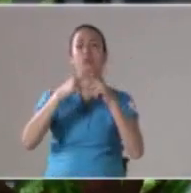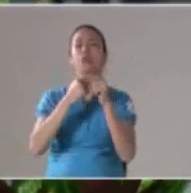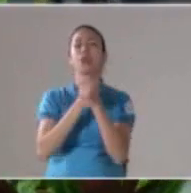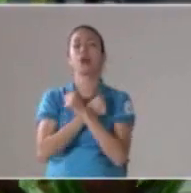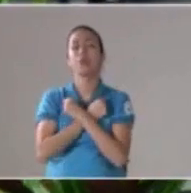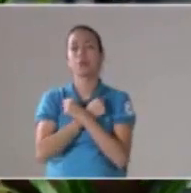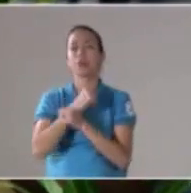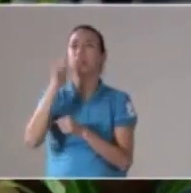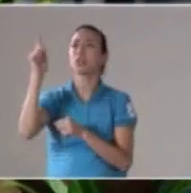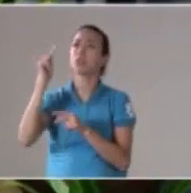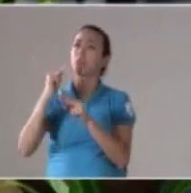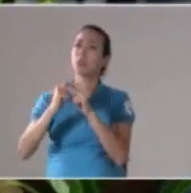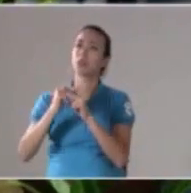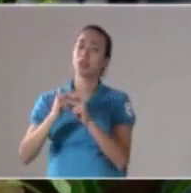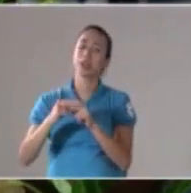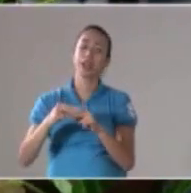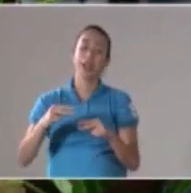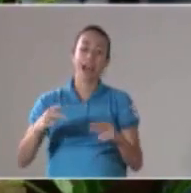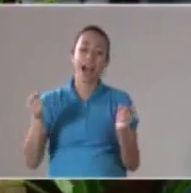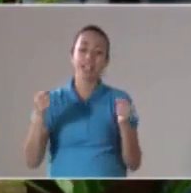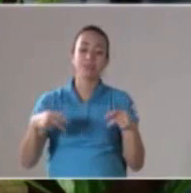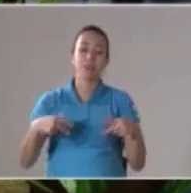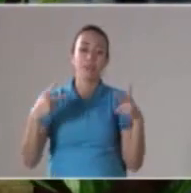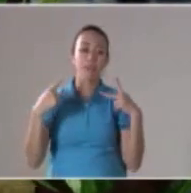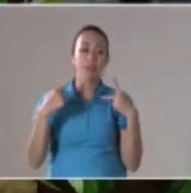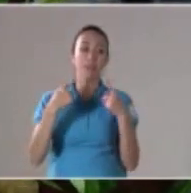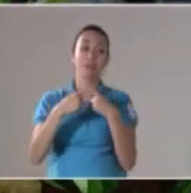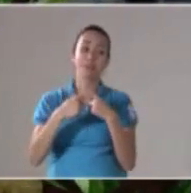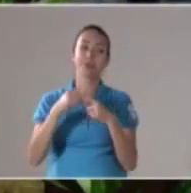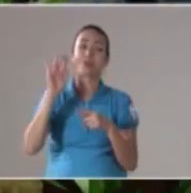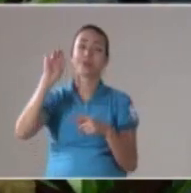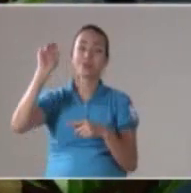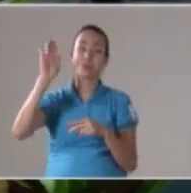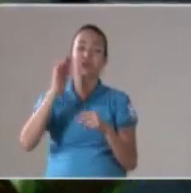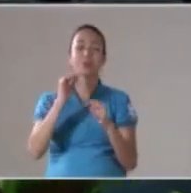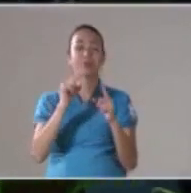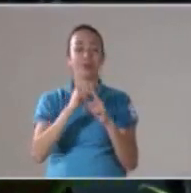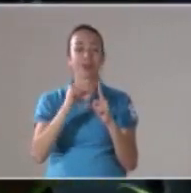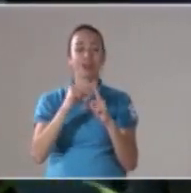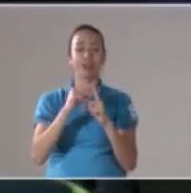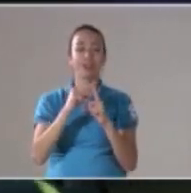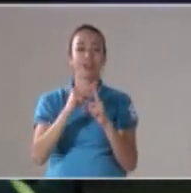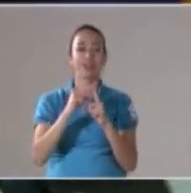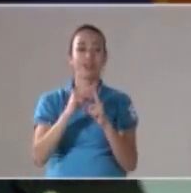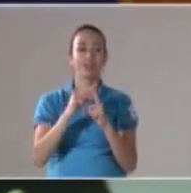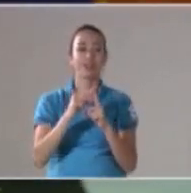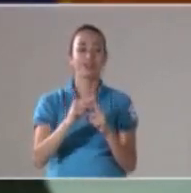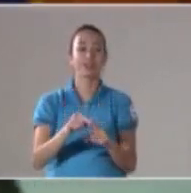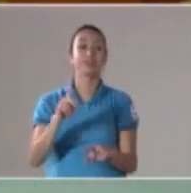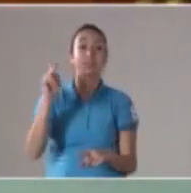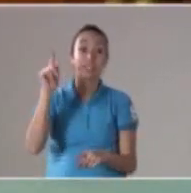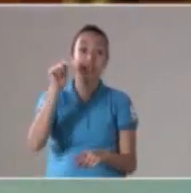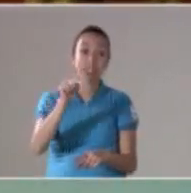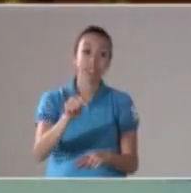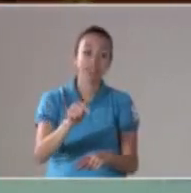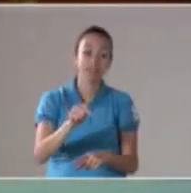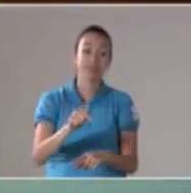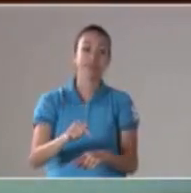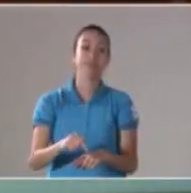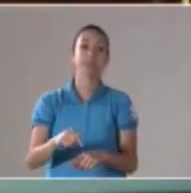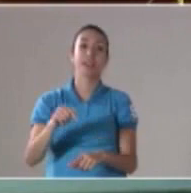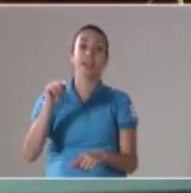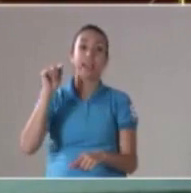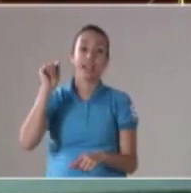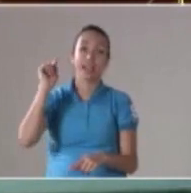vivifícame por tu palabra. Aleluya. Y ahí le tocas